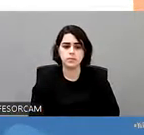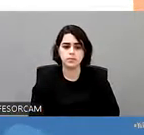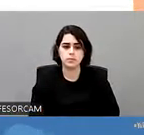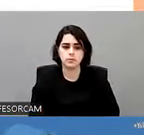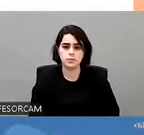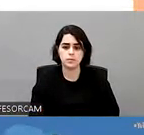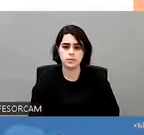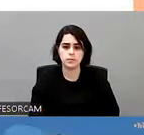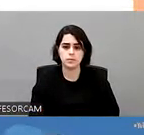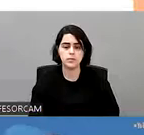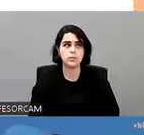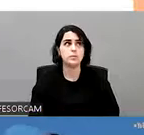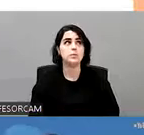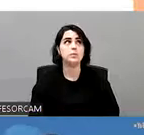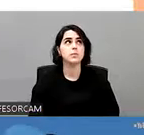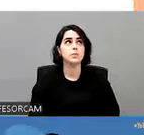Ingeniería.